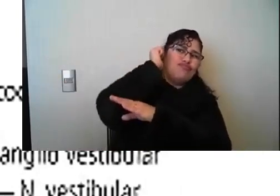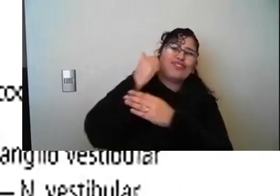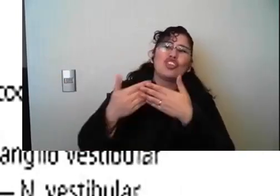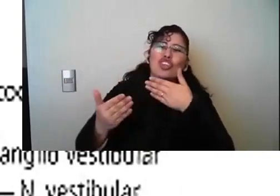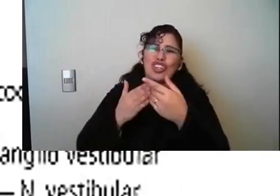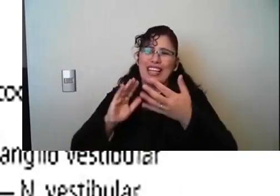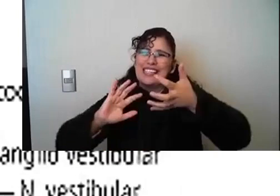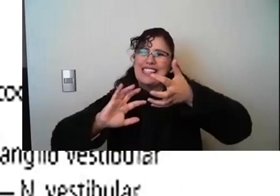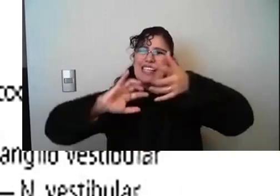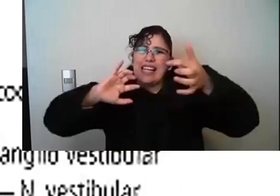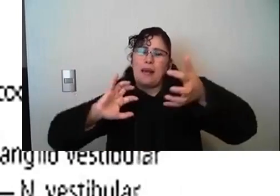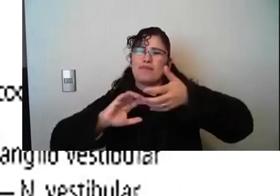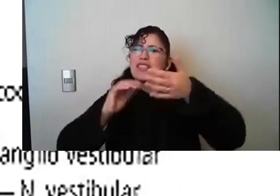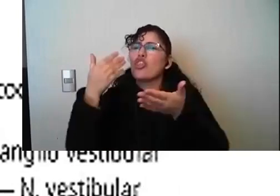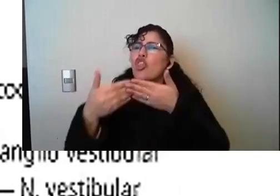los núcleos vestibulares.